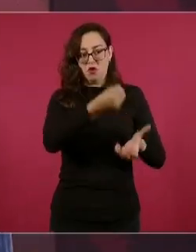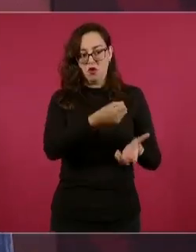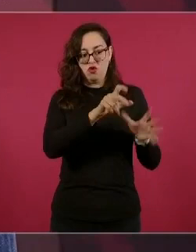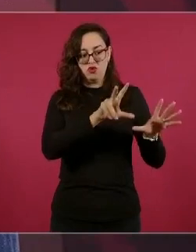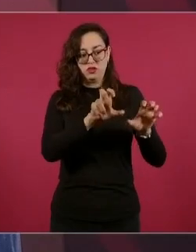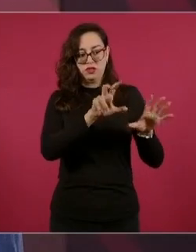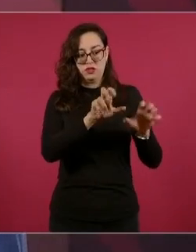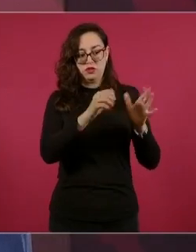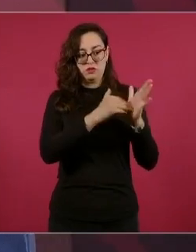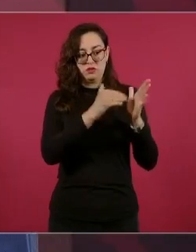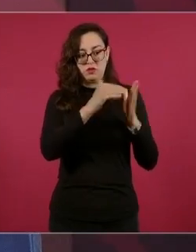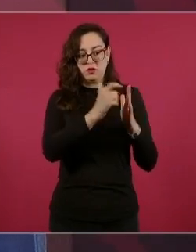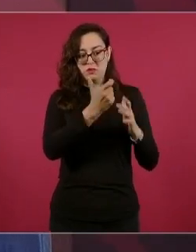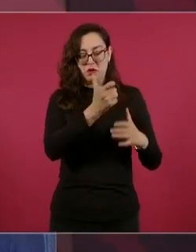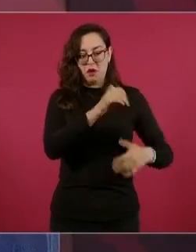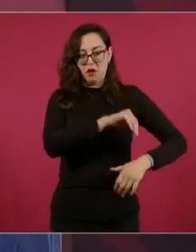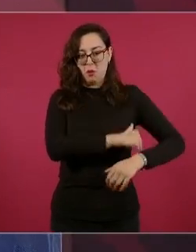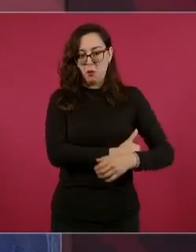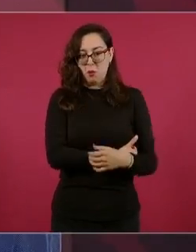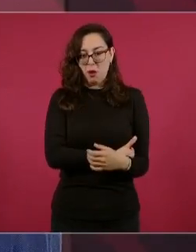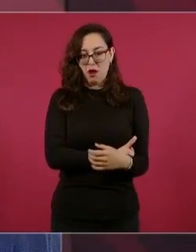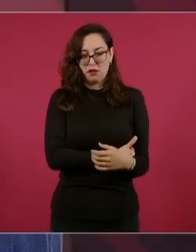de pesos de ahorro,